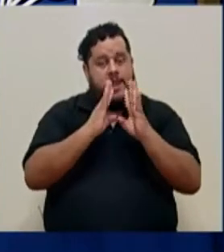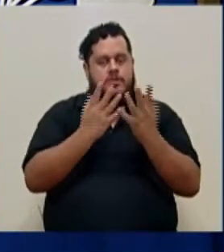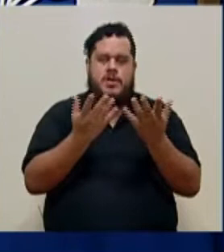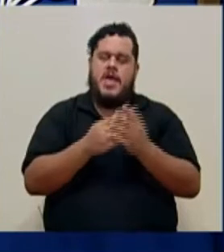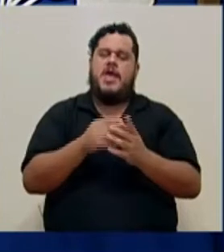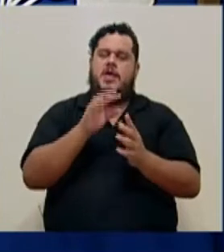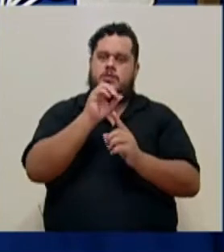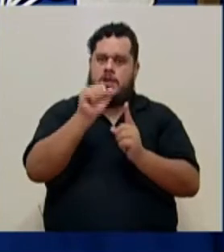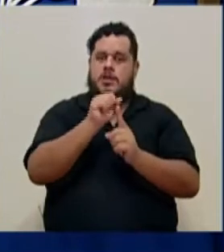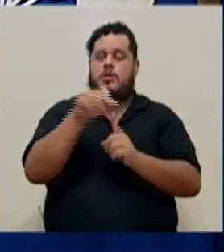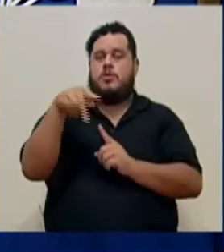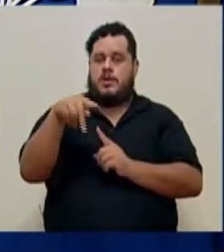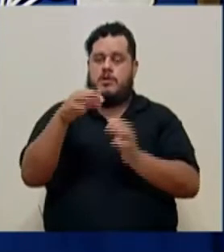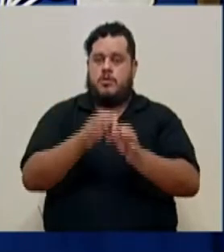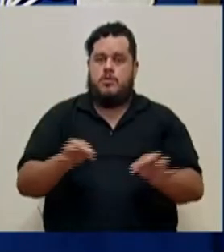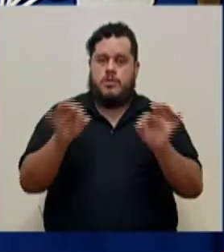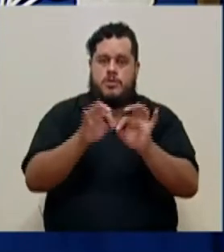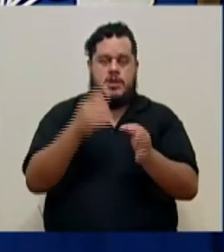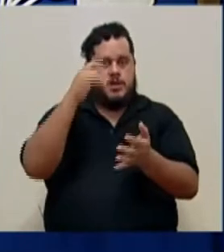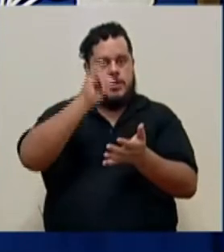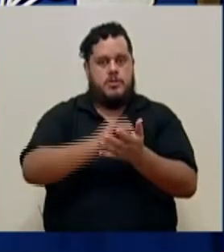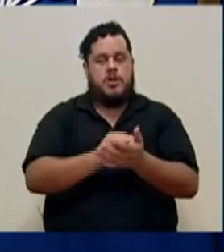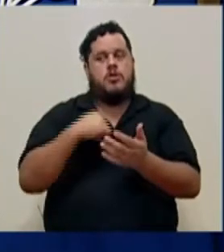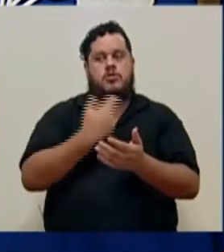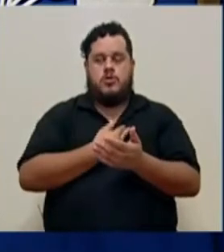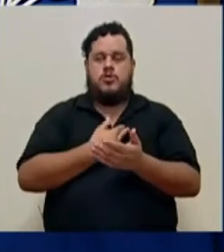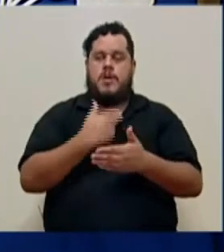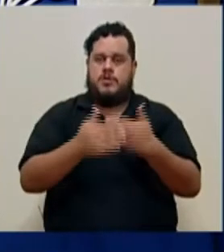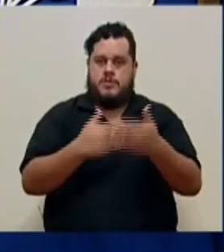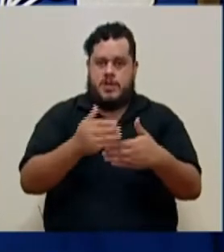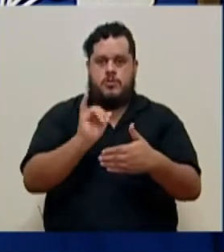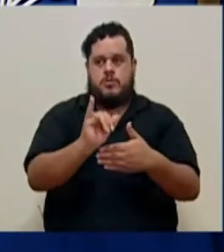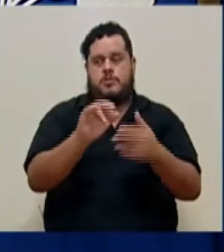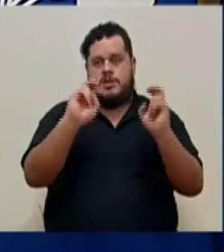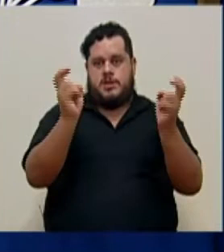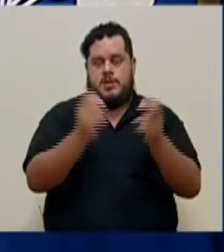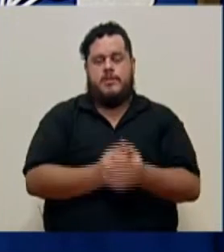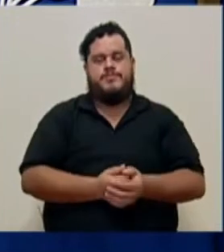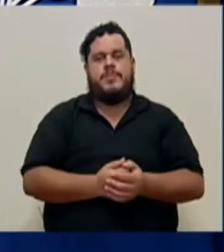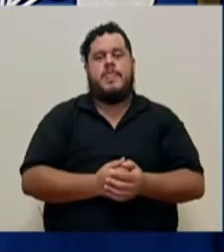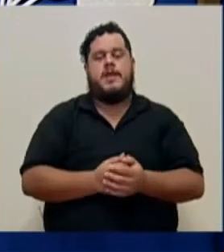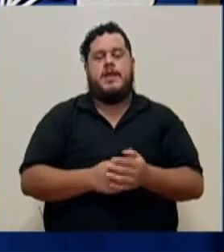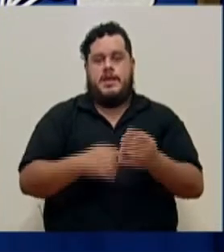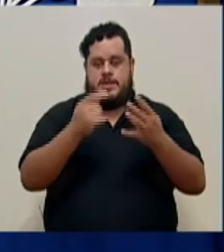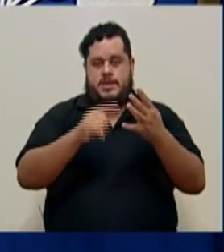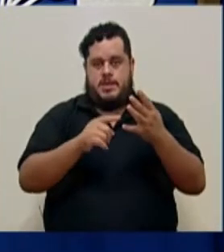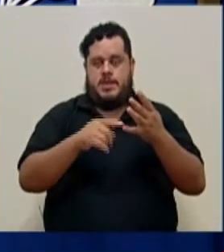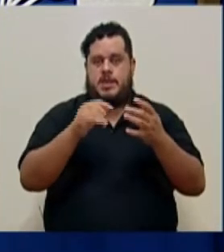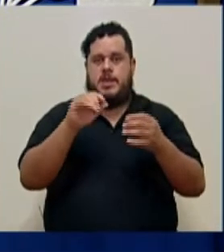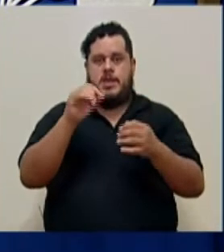de riesgo muy, muy importante. Entonces, en ese sentido, pues vamos avanzando también con ese tema. Y con respecto a los bloqueos